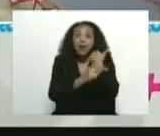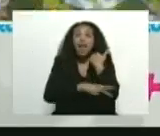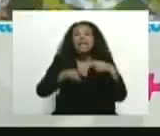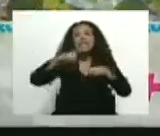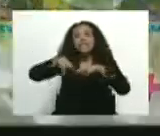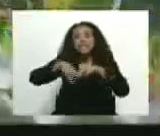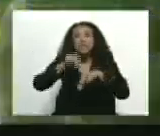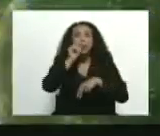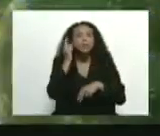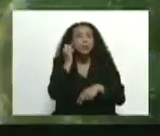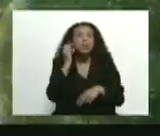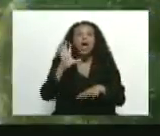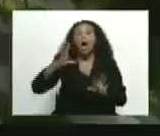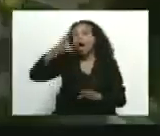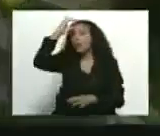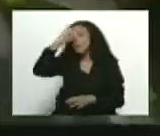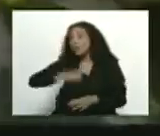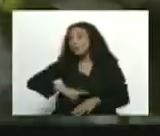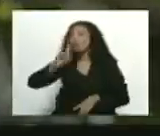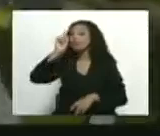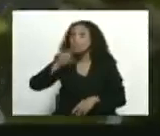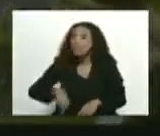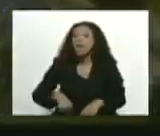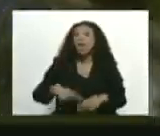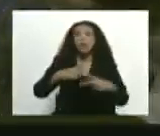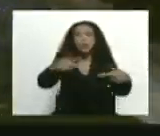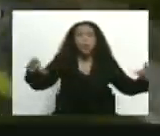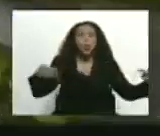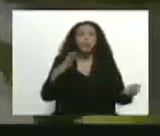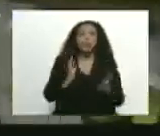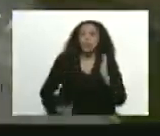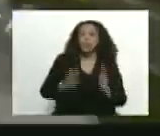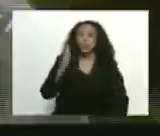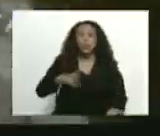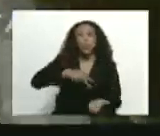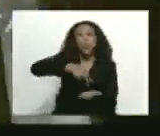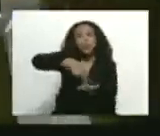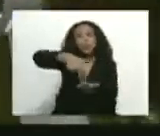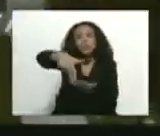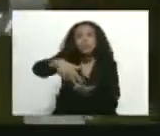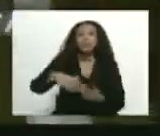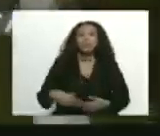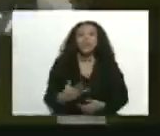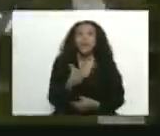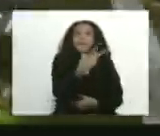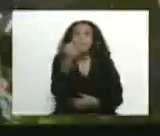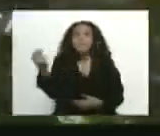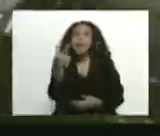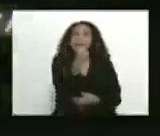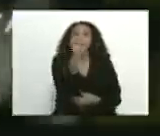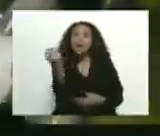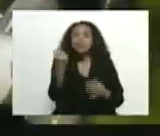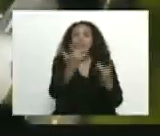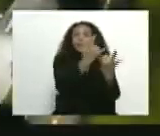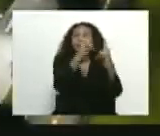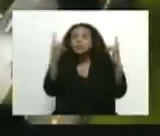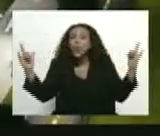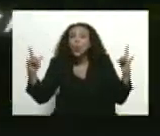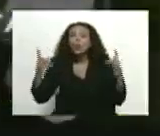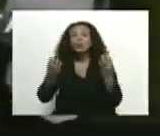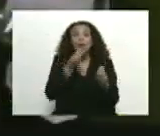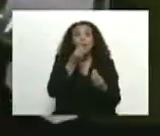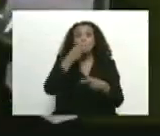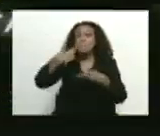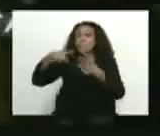niños y niñas con alguna discapacidad, pista de atletismo, caminería, 20 hectáreas de paisajismo y ferias de